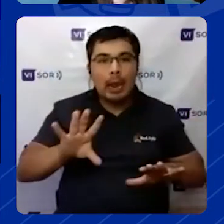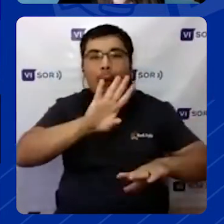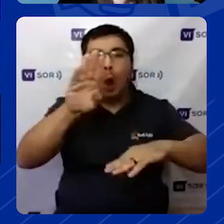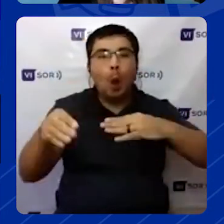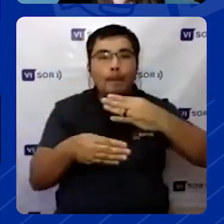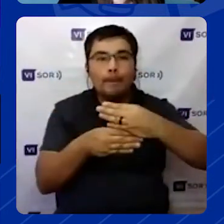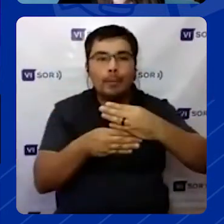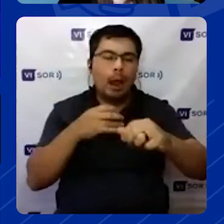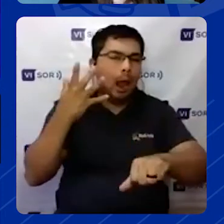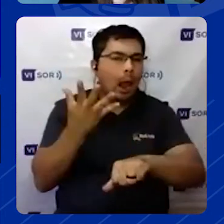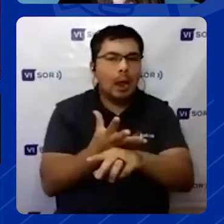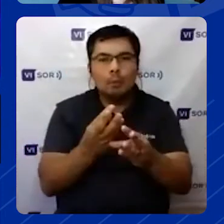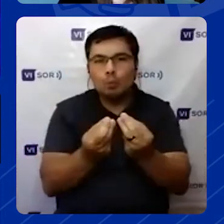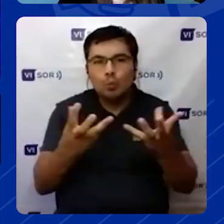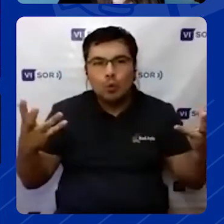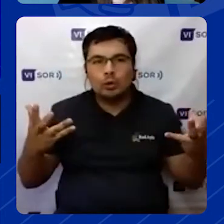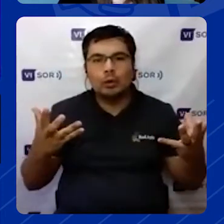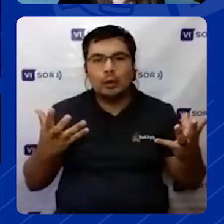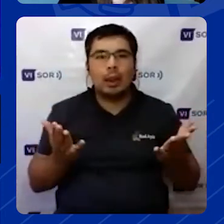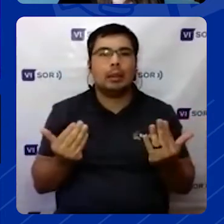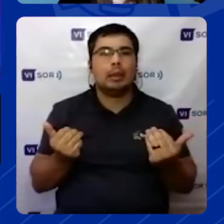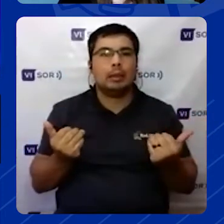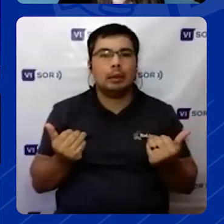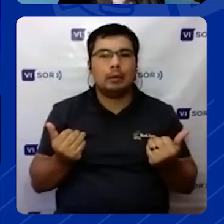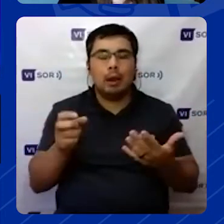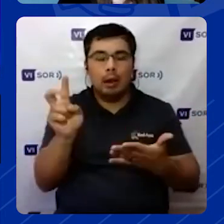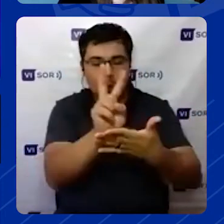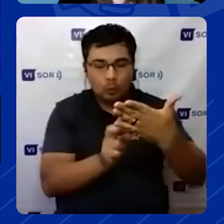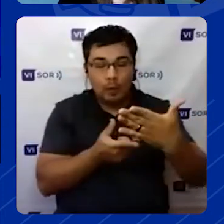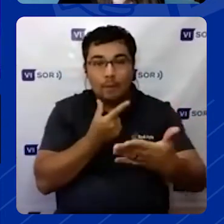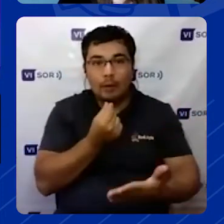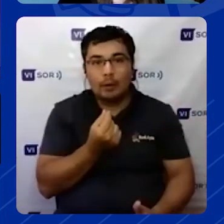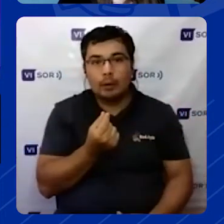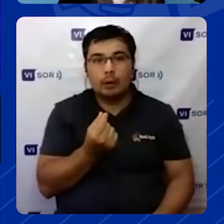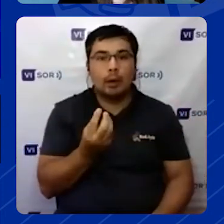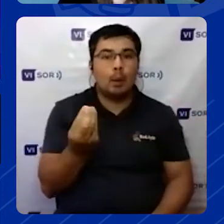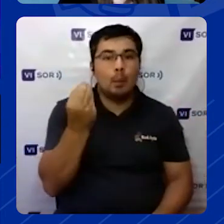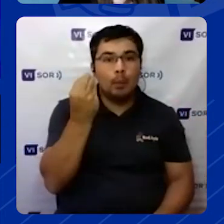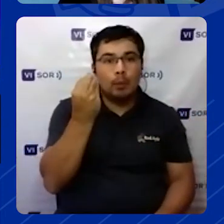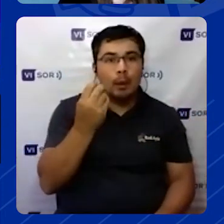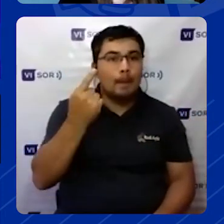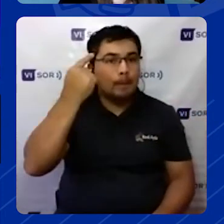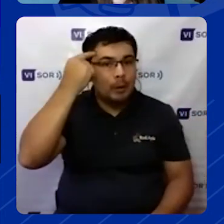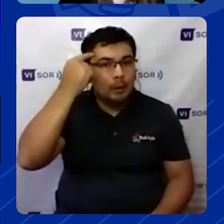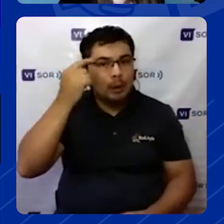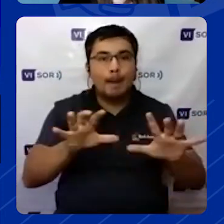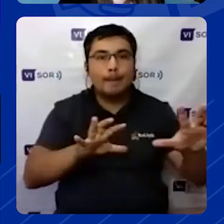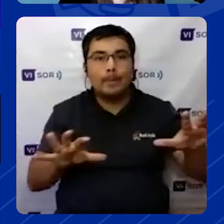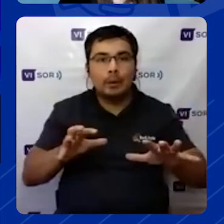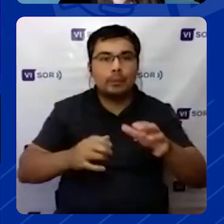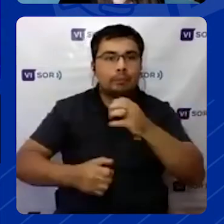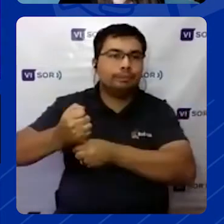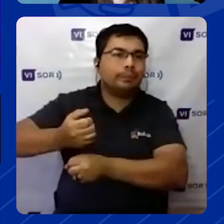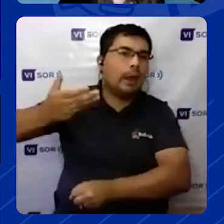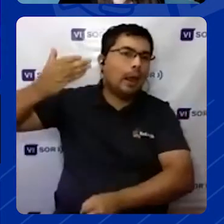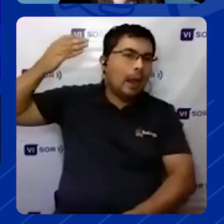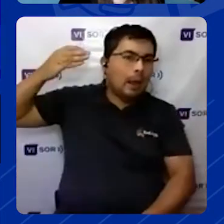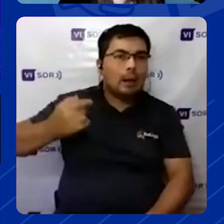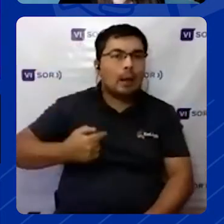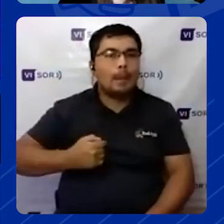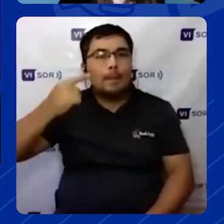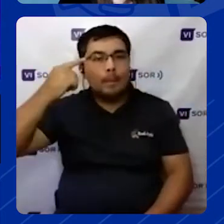muchas necesidades. La lectura fácil es una de ellas, pero piensen en materiales con lengua de signos, piensen en materiales con pictogramas, piensen en